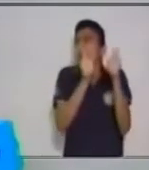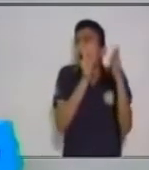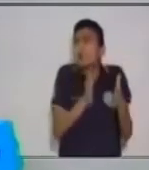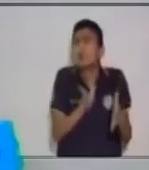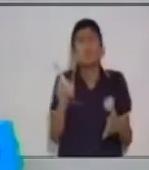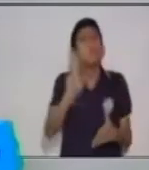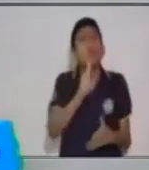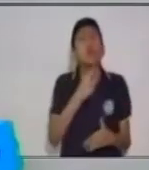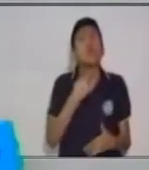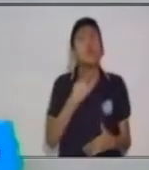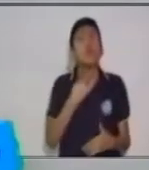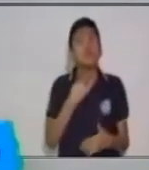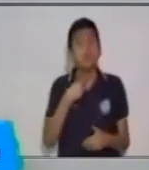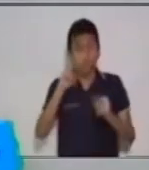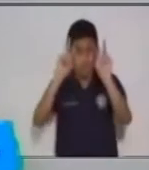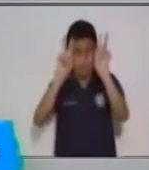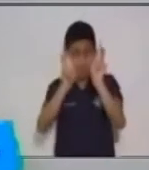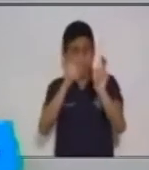estudiantes que no les gusta